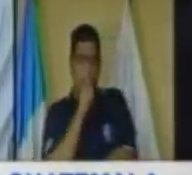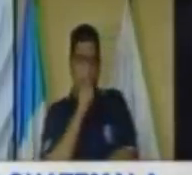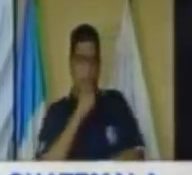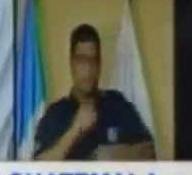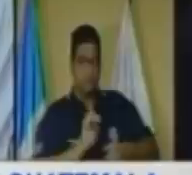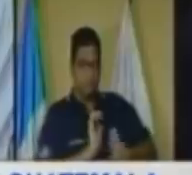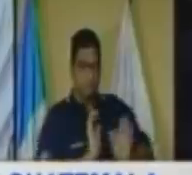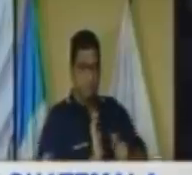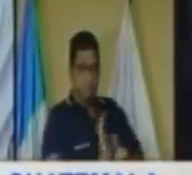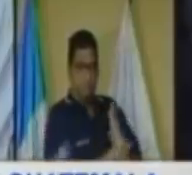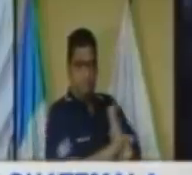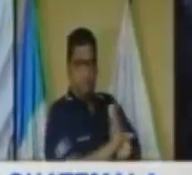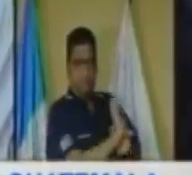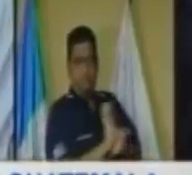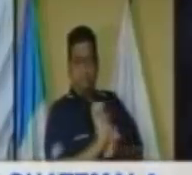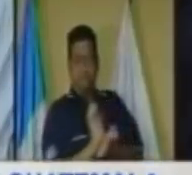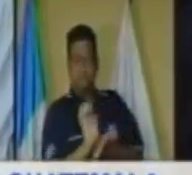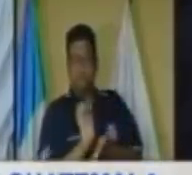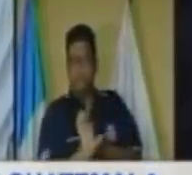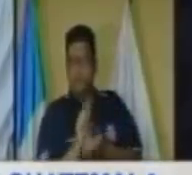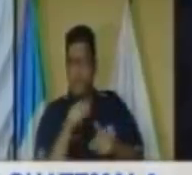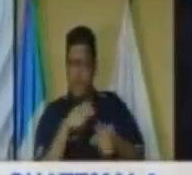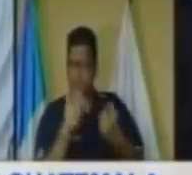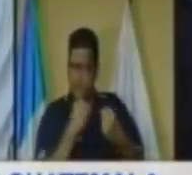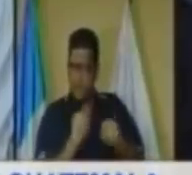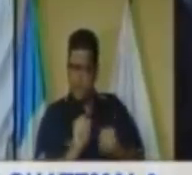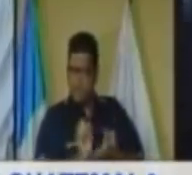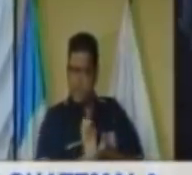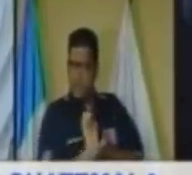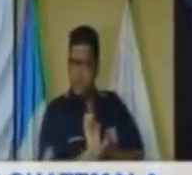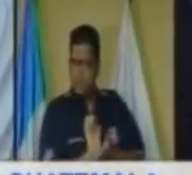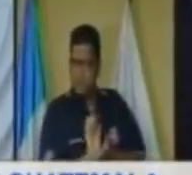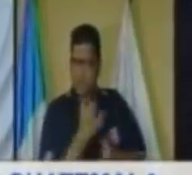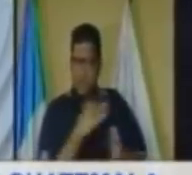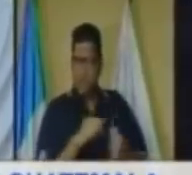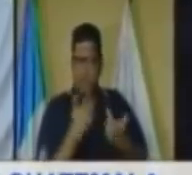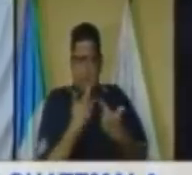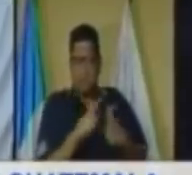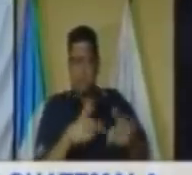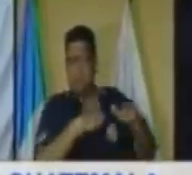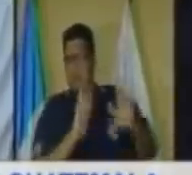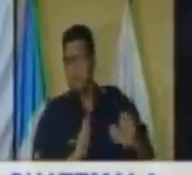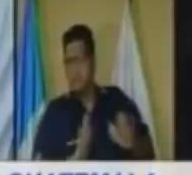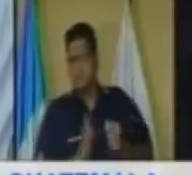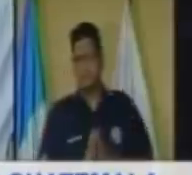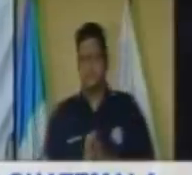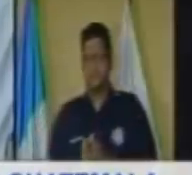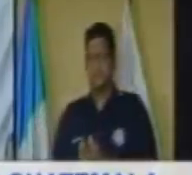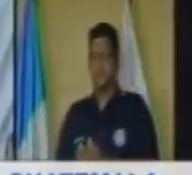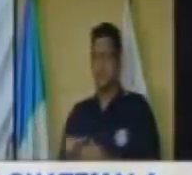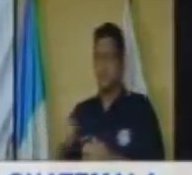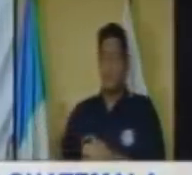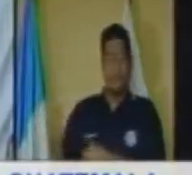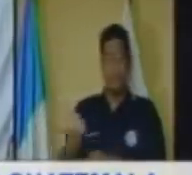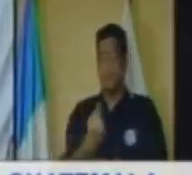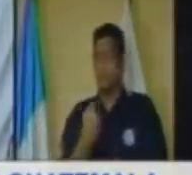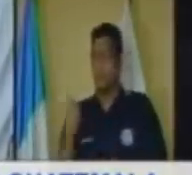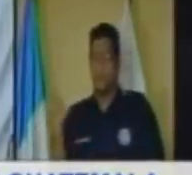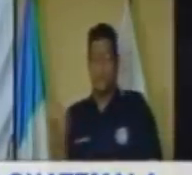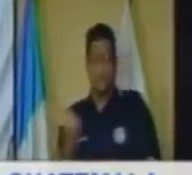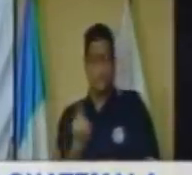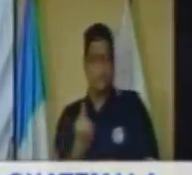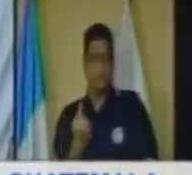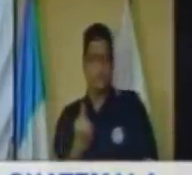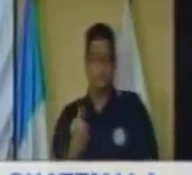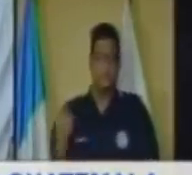estuviera aislado en este centro privado. Sí, todos los pacientes que tenemos en cuarentena ahorita incluso